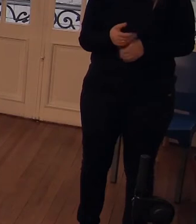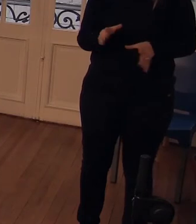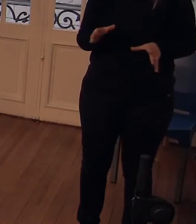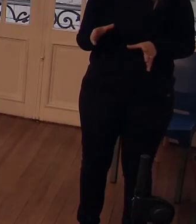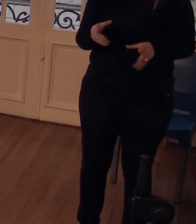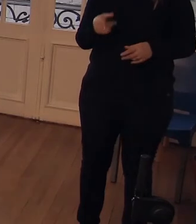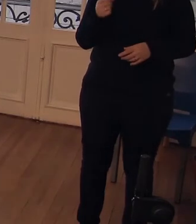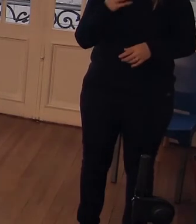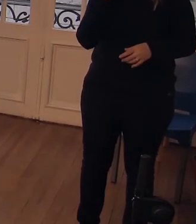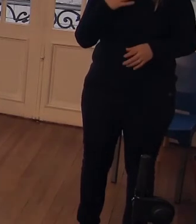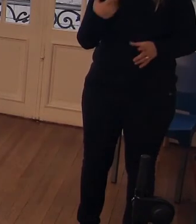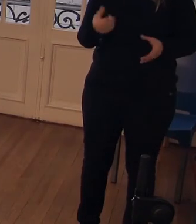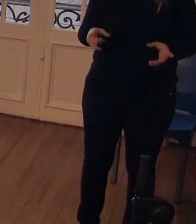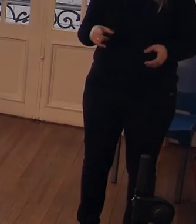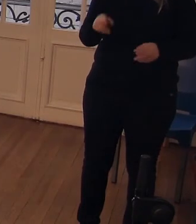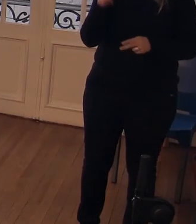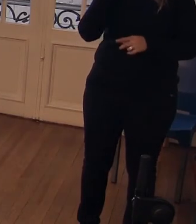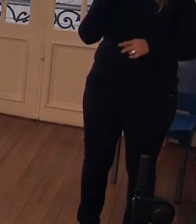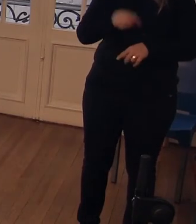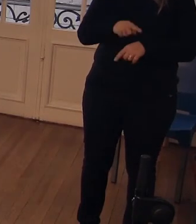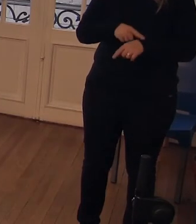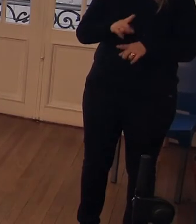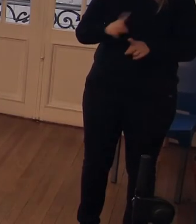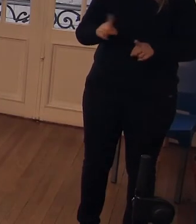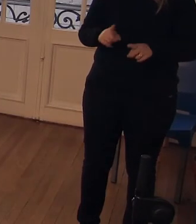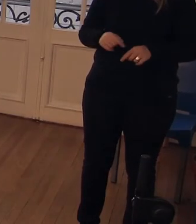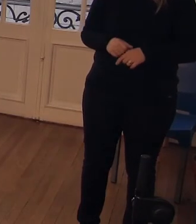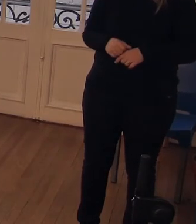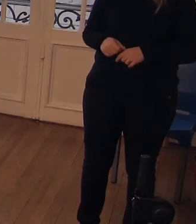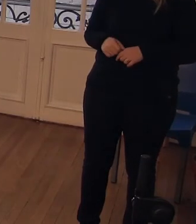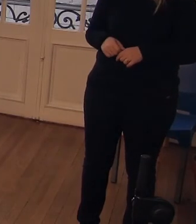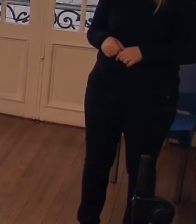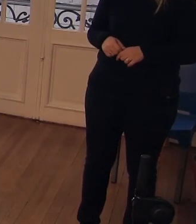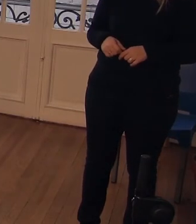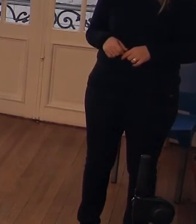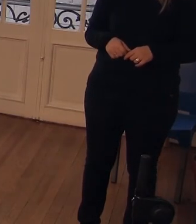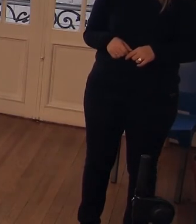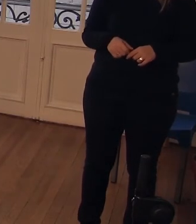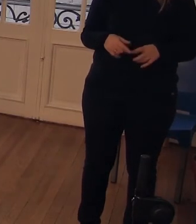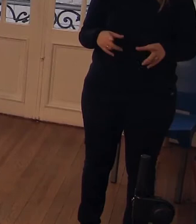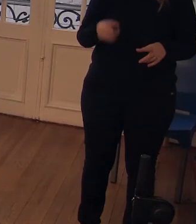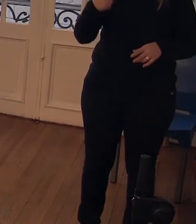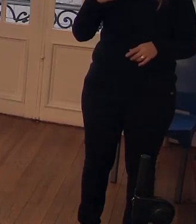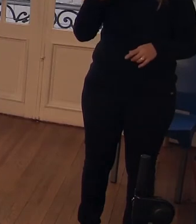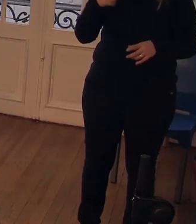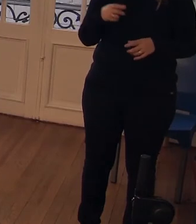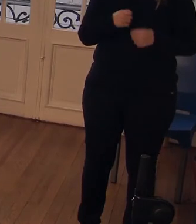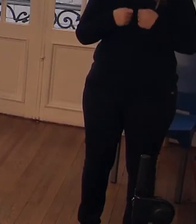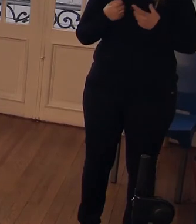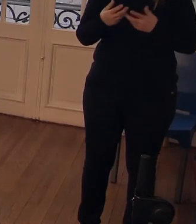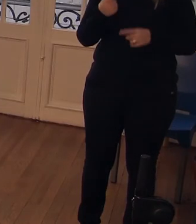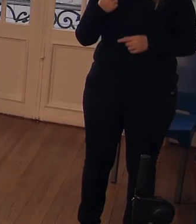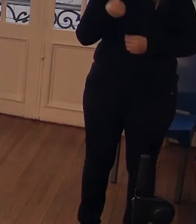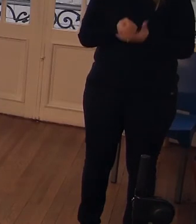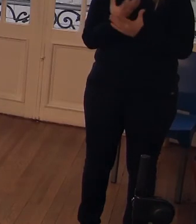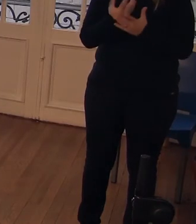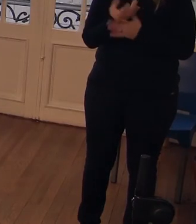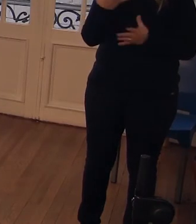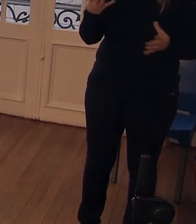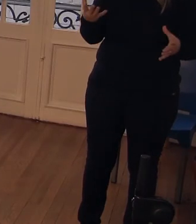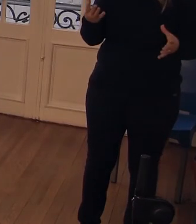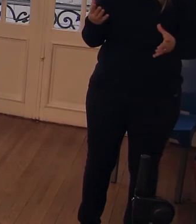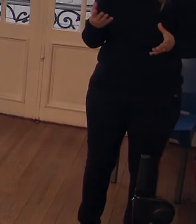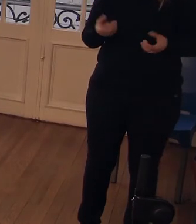en tiempos, era muy rico, qué pena, era muy rico en experimentación. Yo me tomaba mucho el